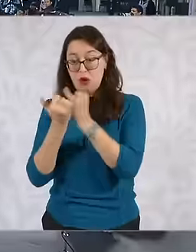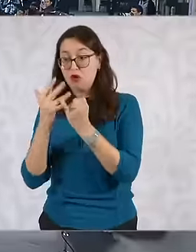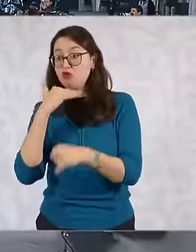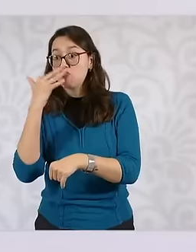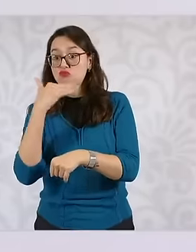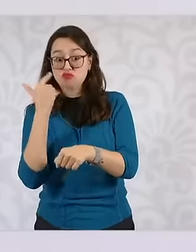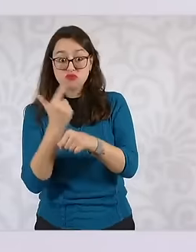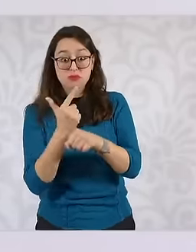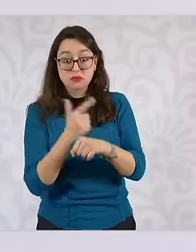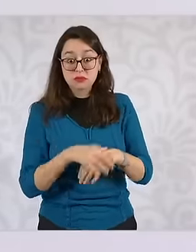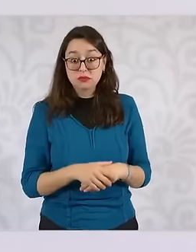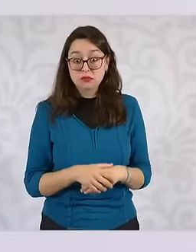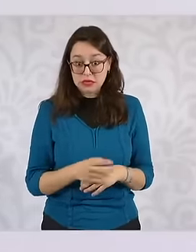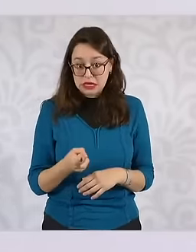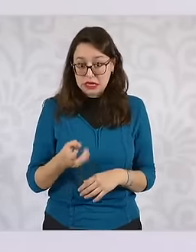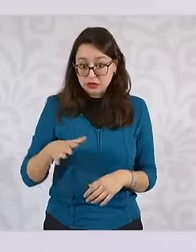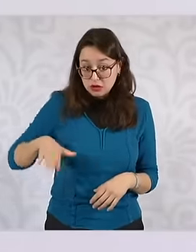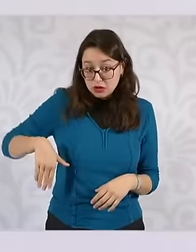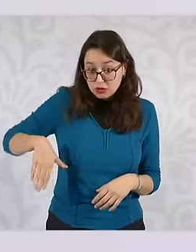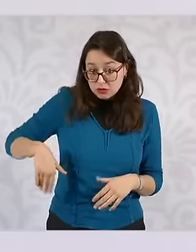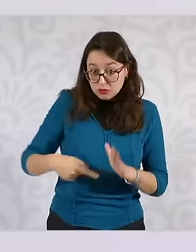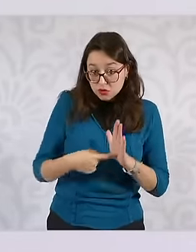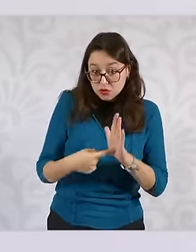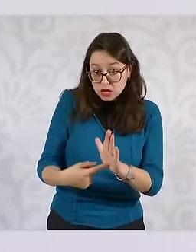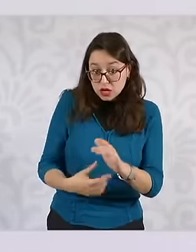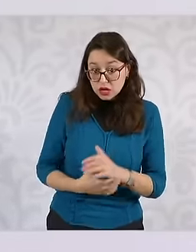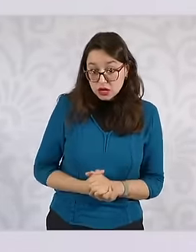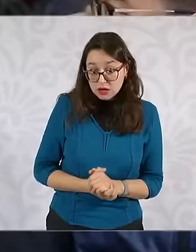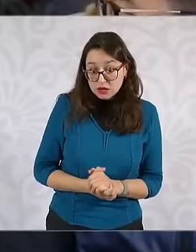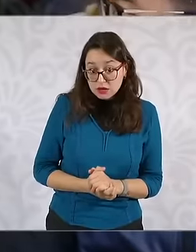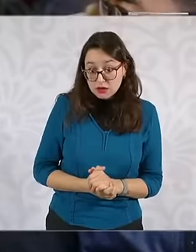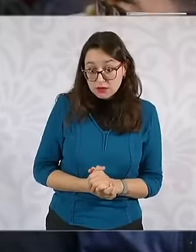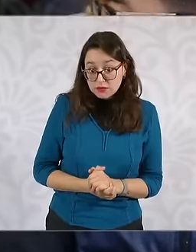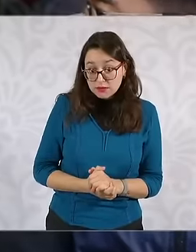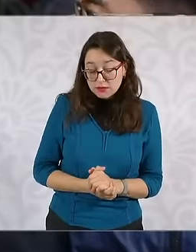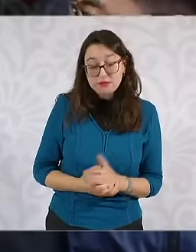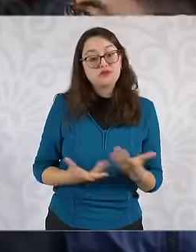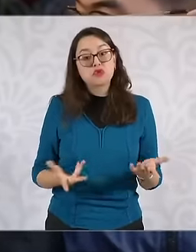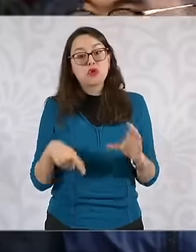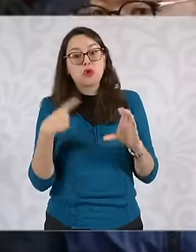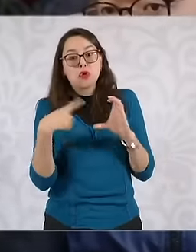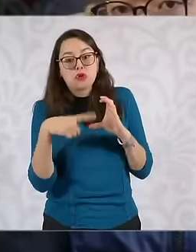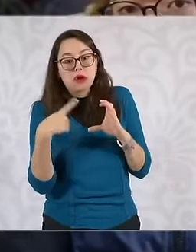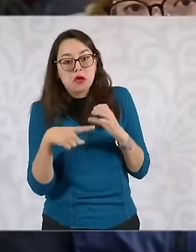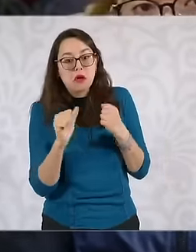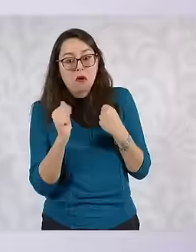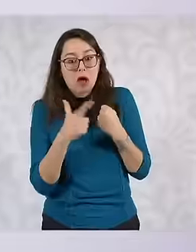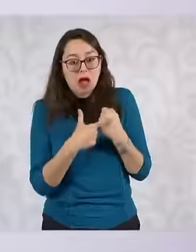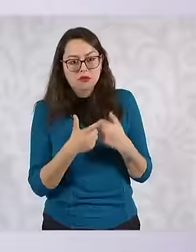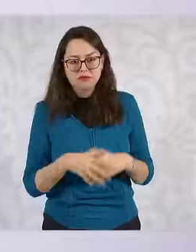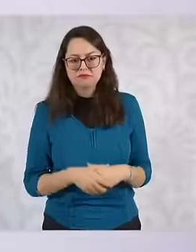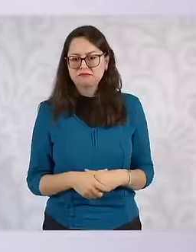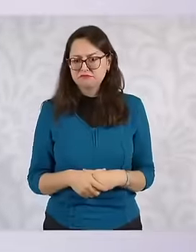lo que planteó Raquel. ¿Eso se va a hacer? ¿Van a poner algún correo o algún sistema? Ya